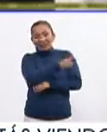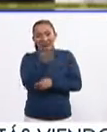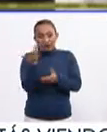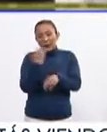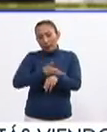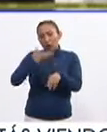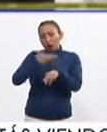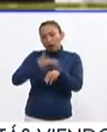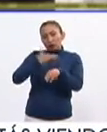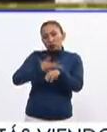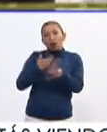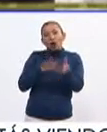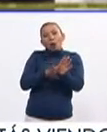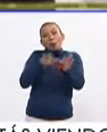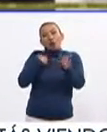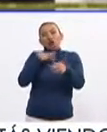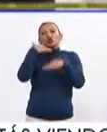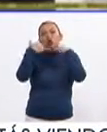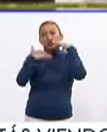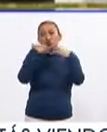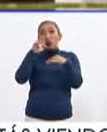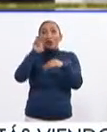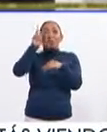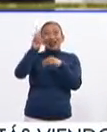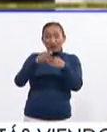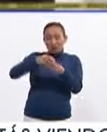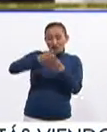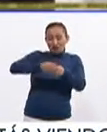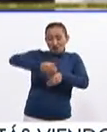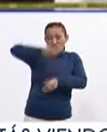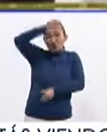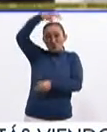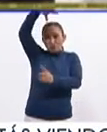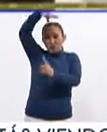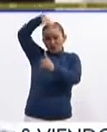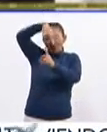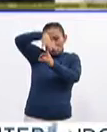el proceso de suciedad que teníamos aquí.